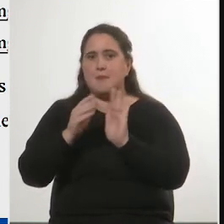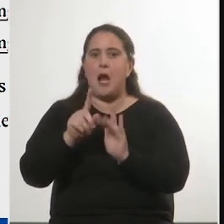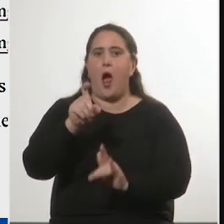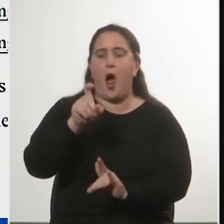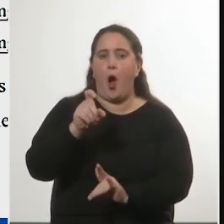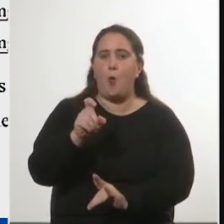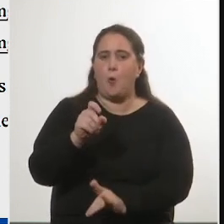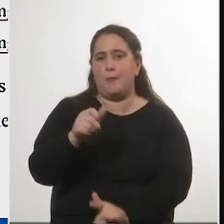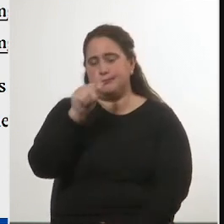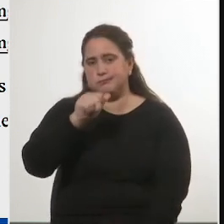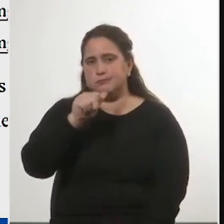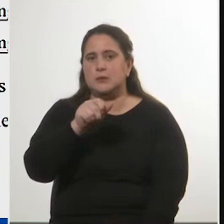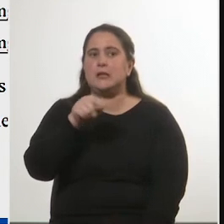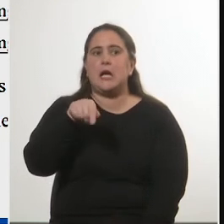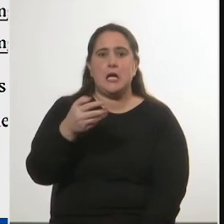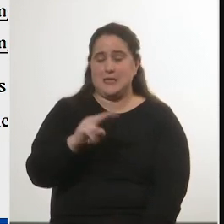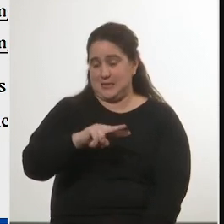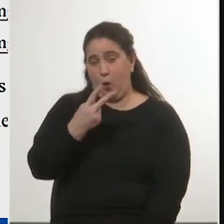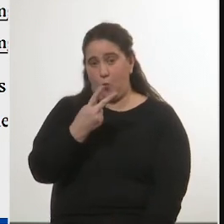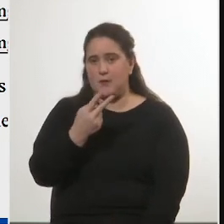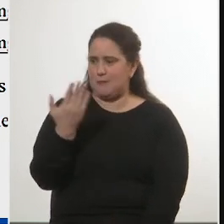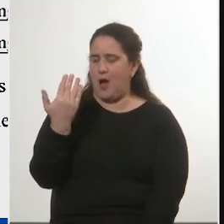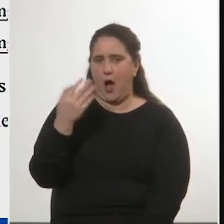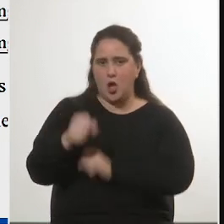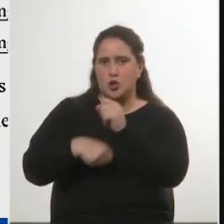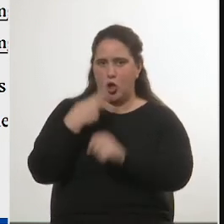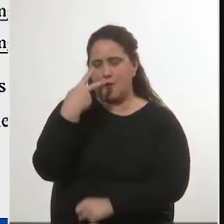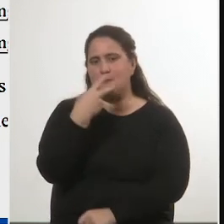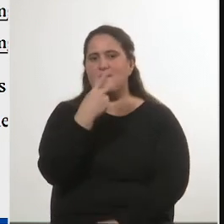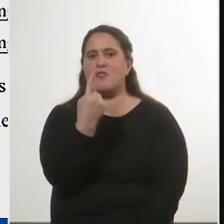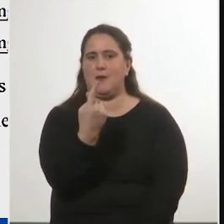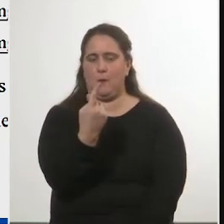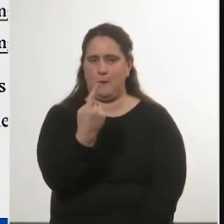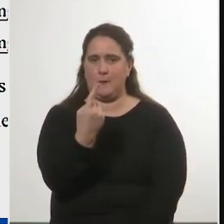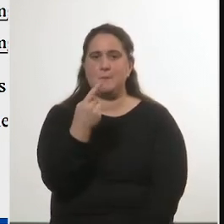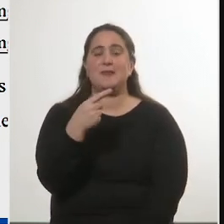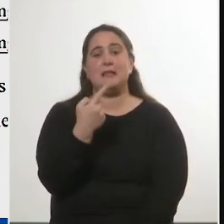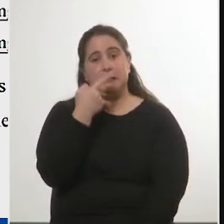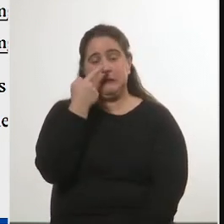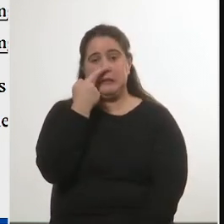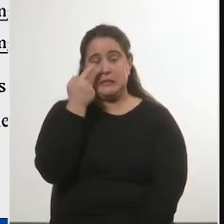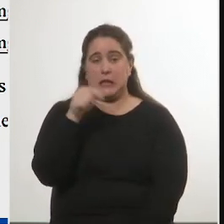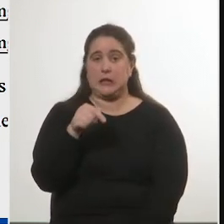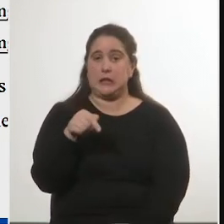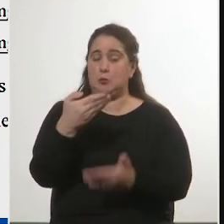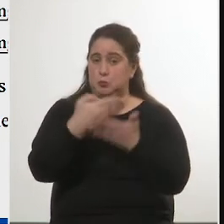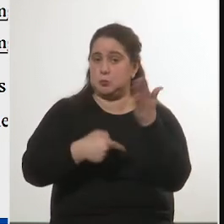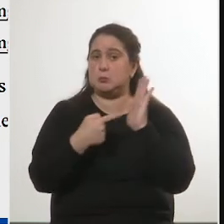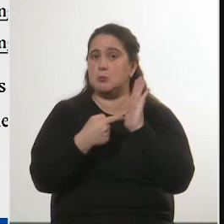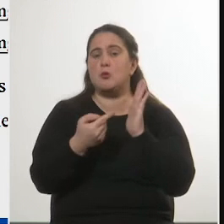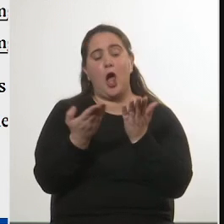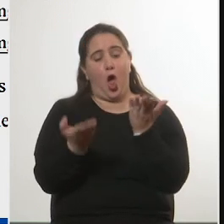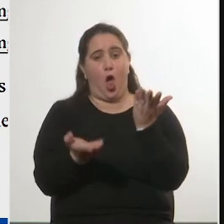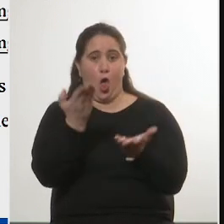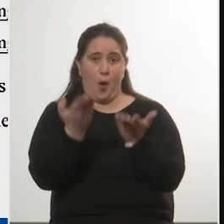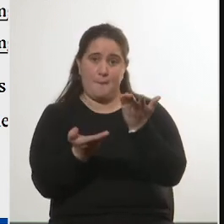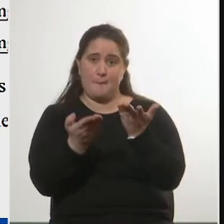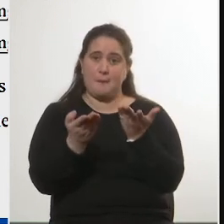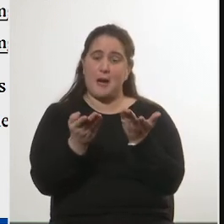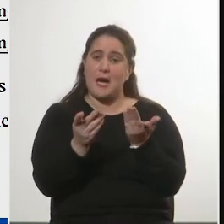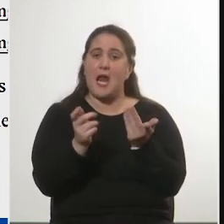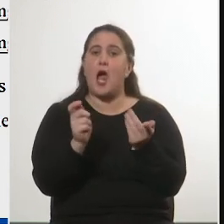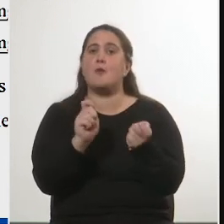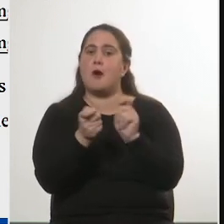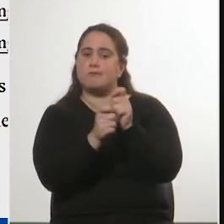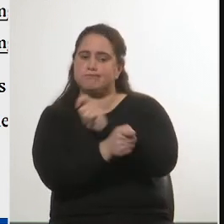agua potable, segunda edición, que es ahora del 2021. Es muy interesante este documento porque compara las regulaciones